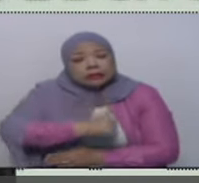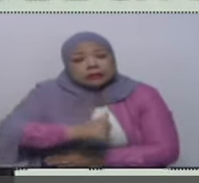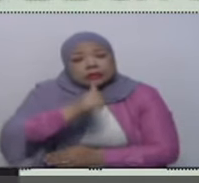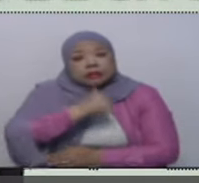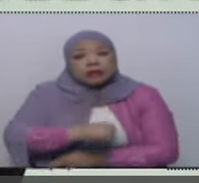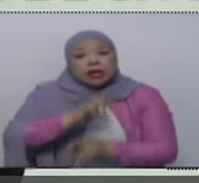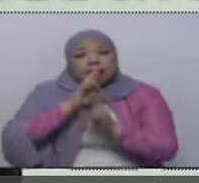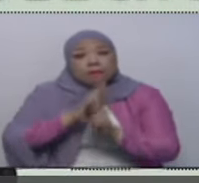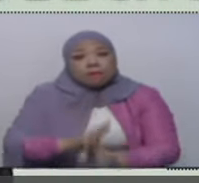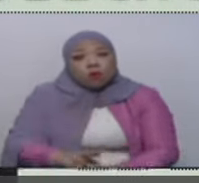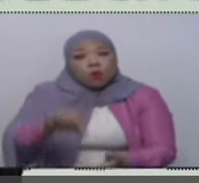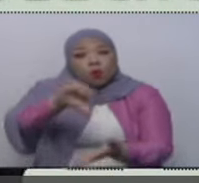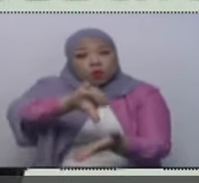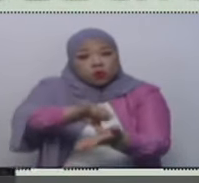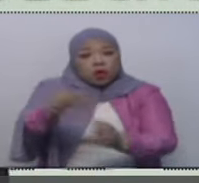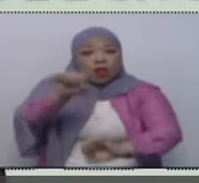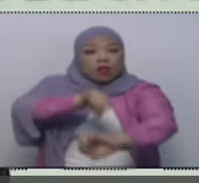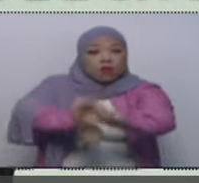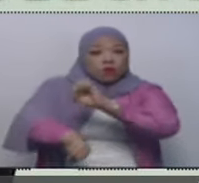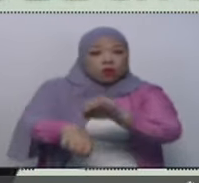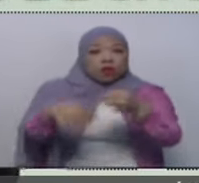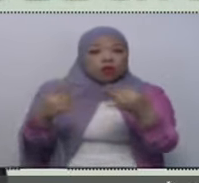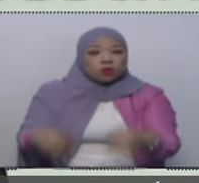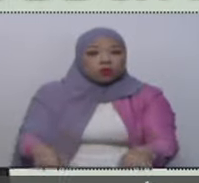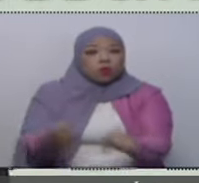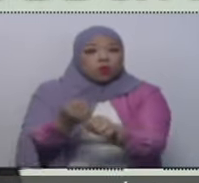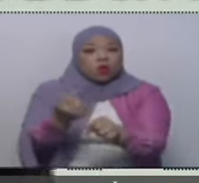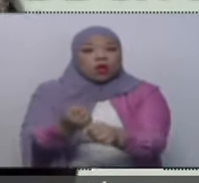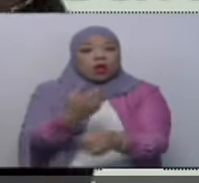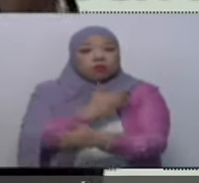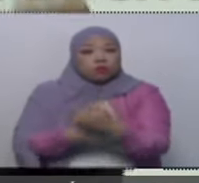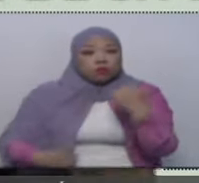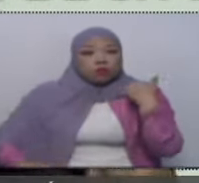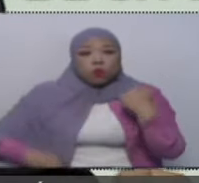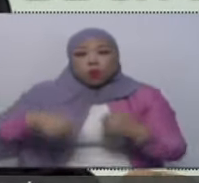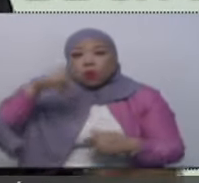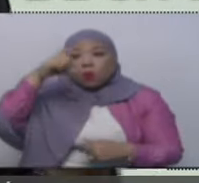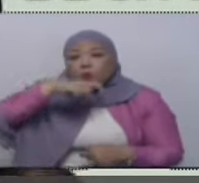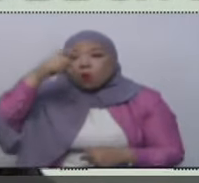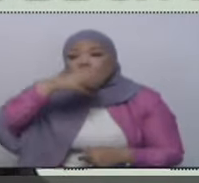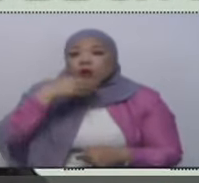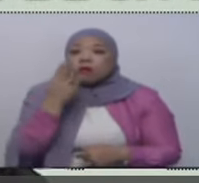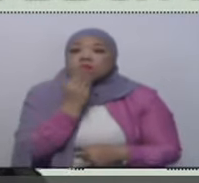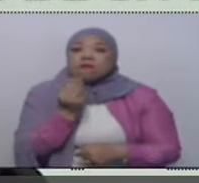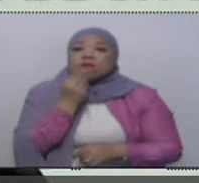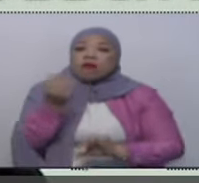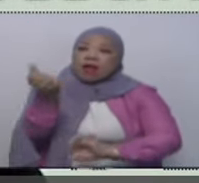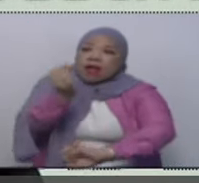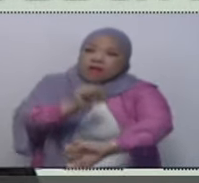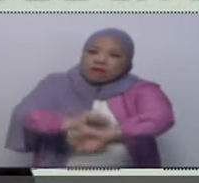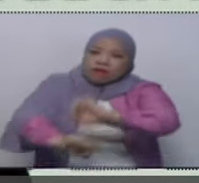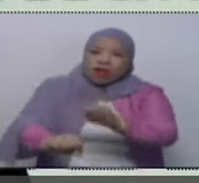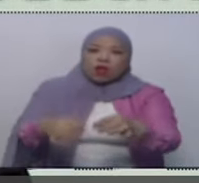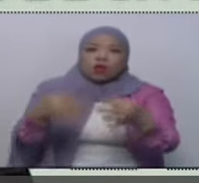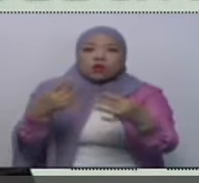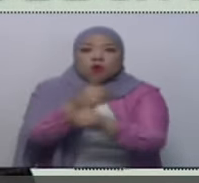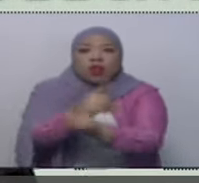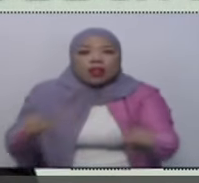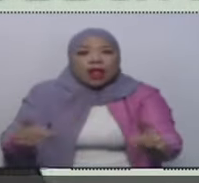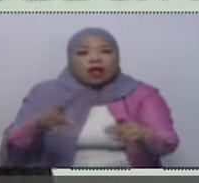la respuesta defensiva legítima a los israelíes, porque nosotros estamos tratando de establecer un cese de